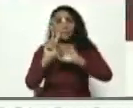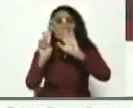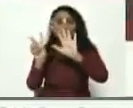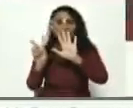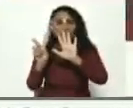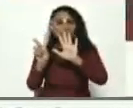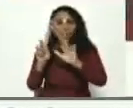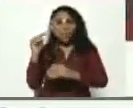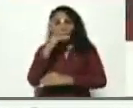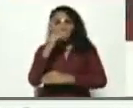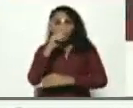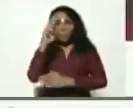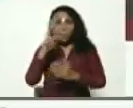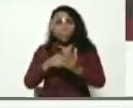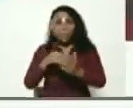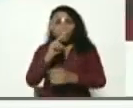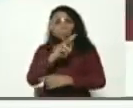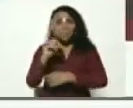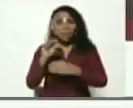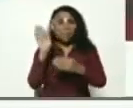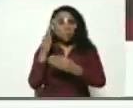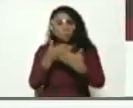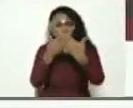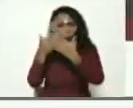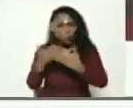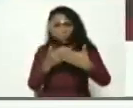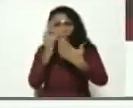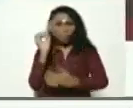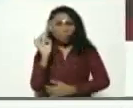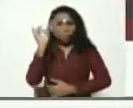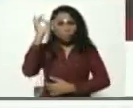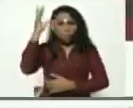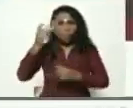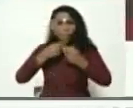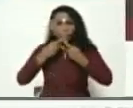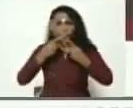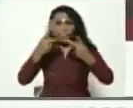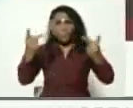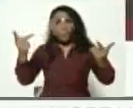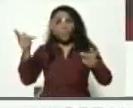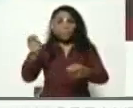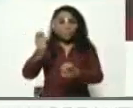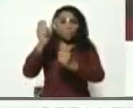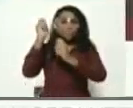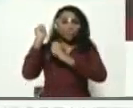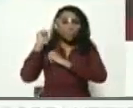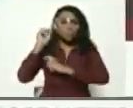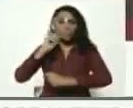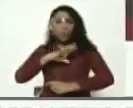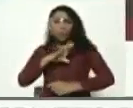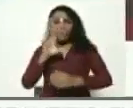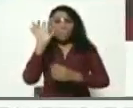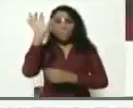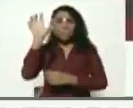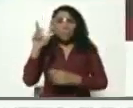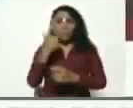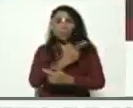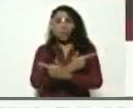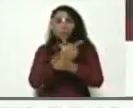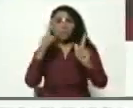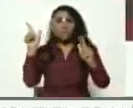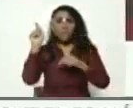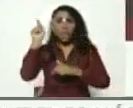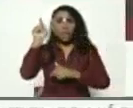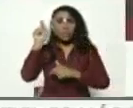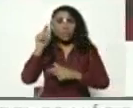del 2020 para investigar, estudiar, proteger, inventariar y difundir el legado histórico y patrimonial del Libertador, esta fecha y